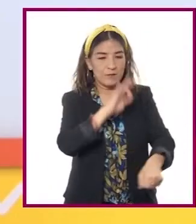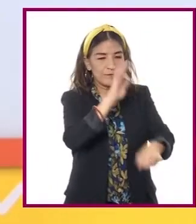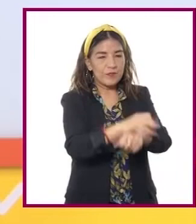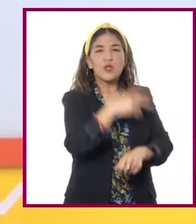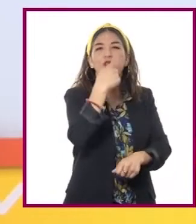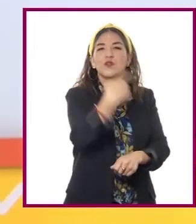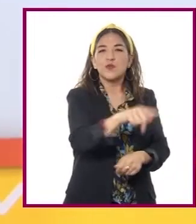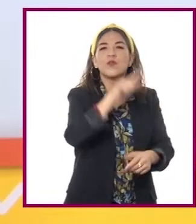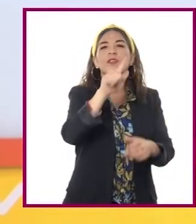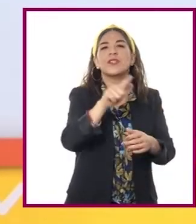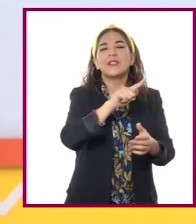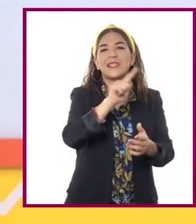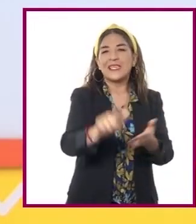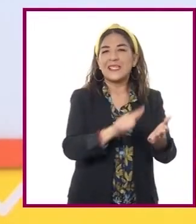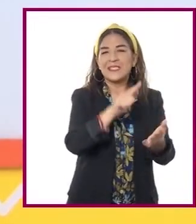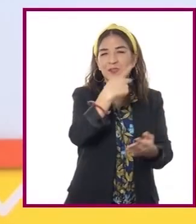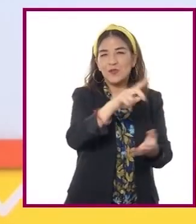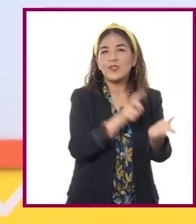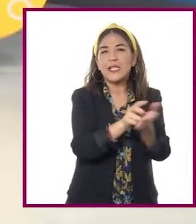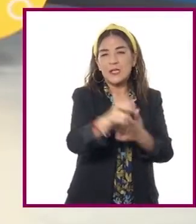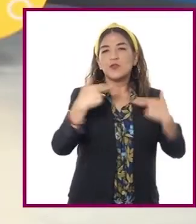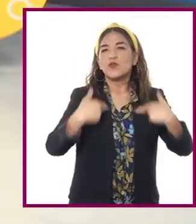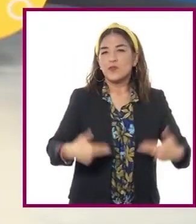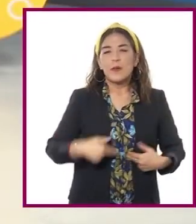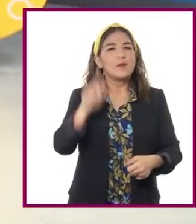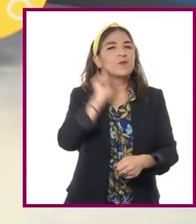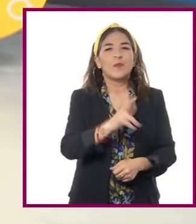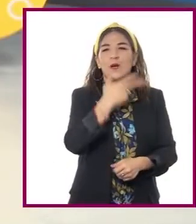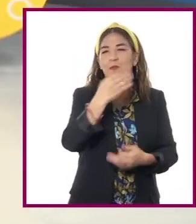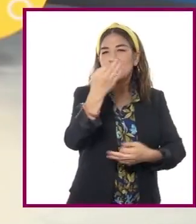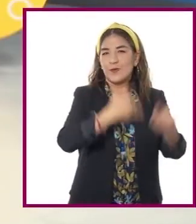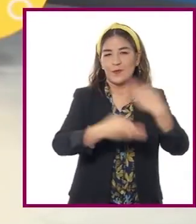de todas y todos. Este sería.